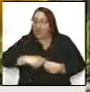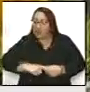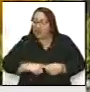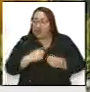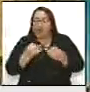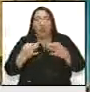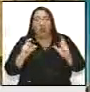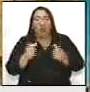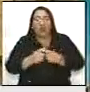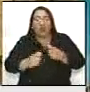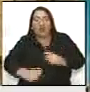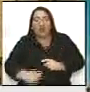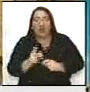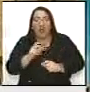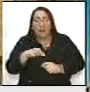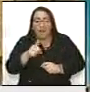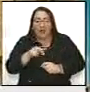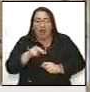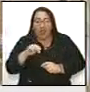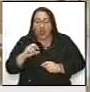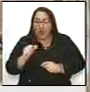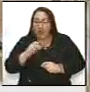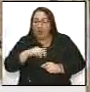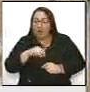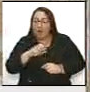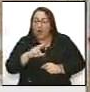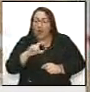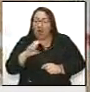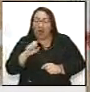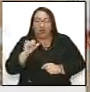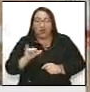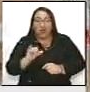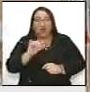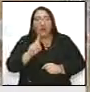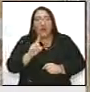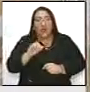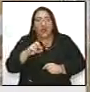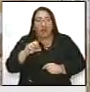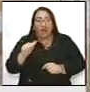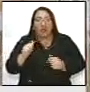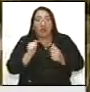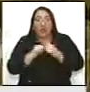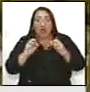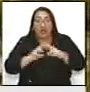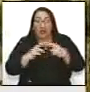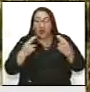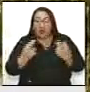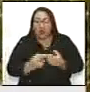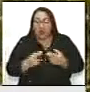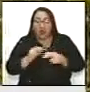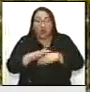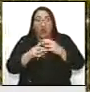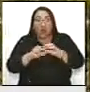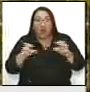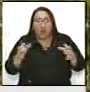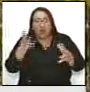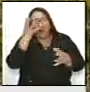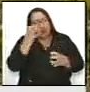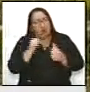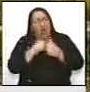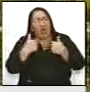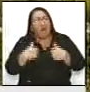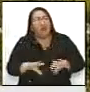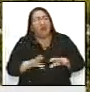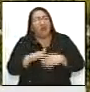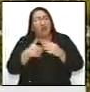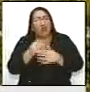los legisladores Tania Pariona, Humberto Morales y Joaquín Dipas. Durante la reunión, la población se quejó del abandono por